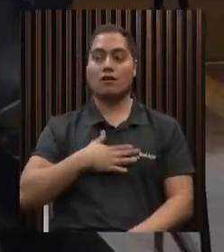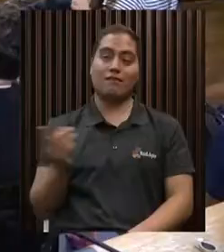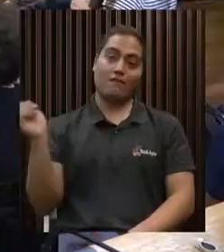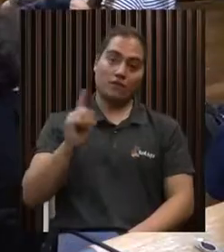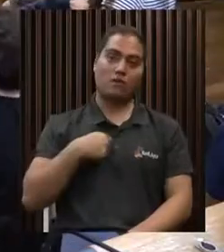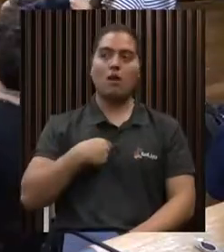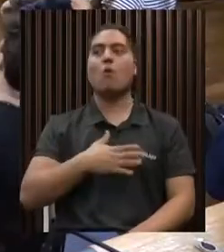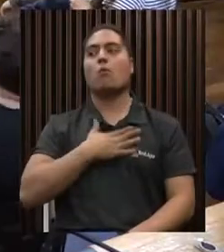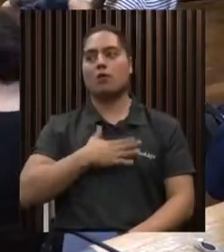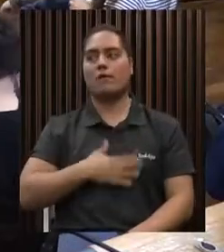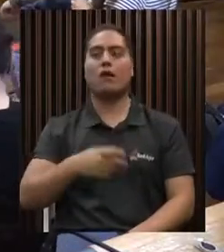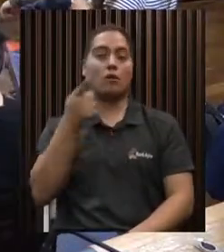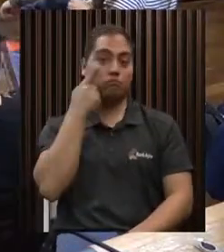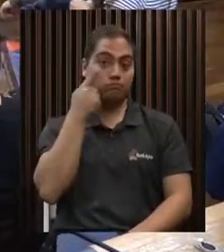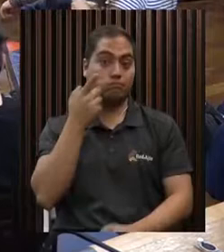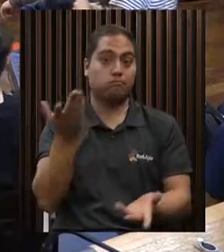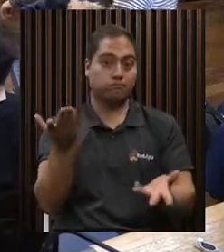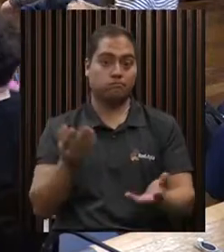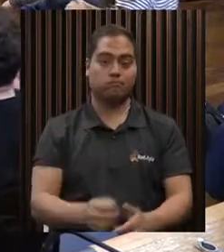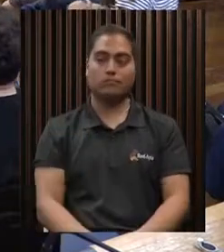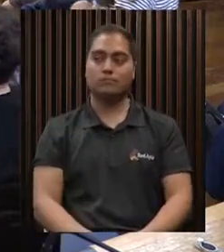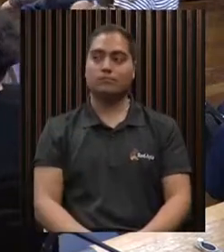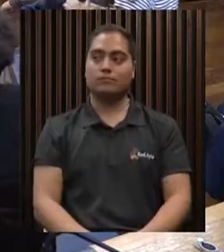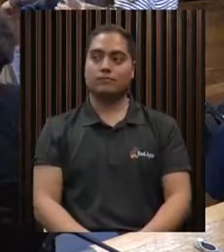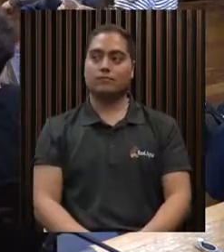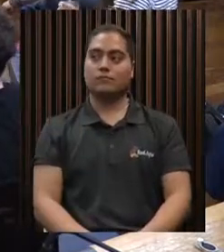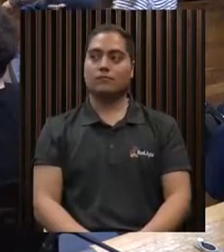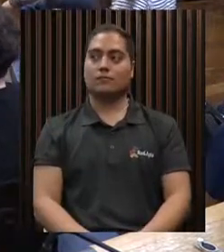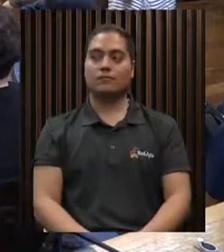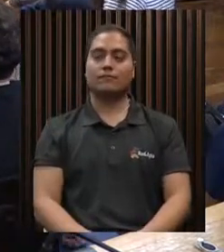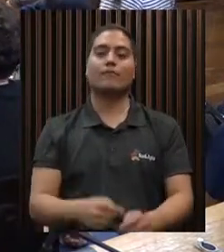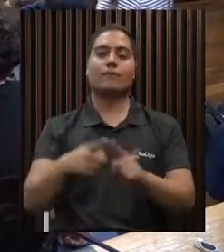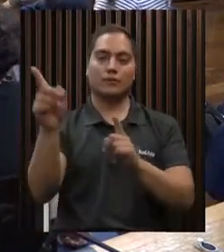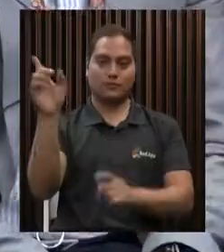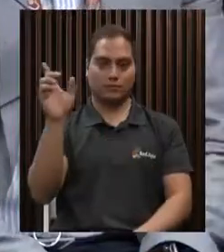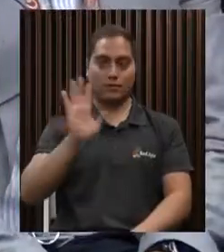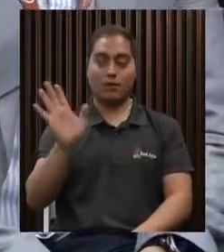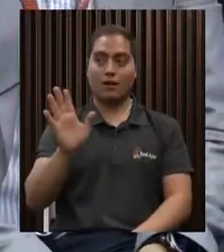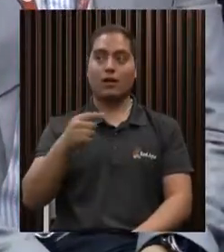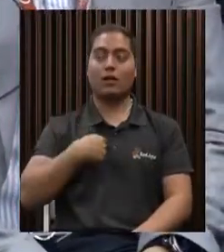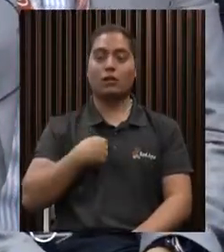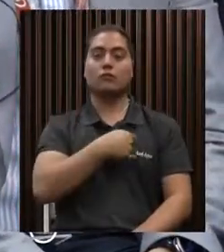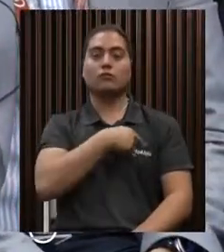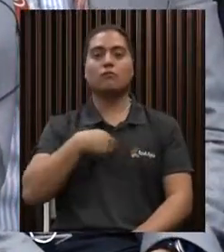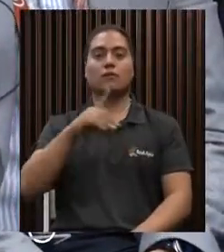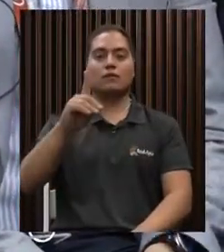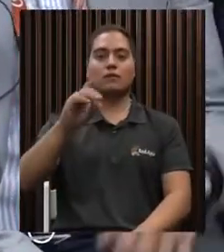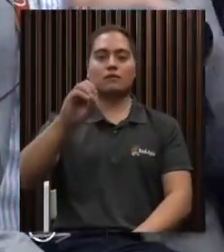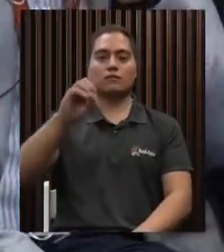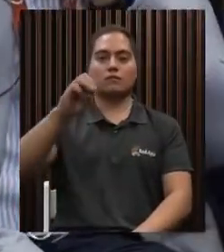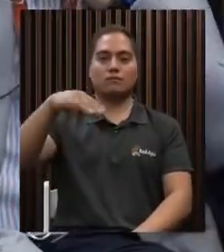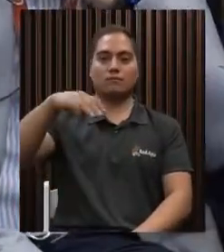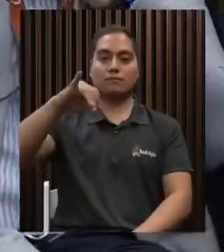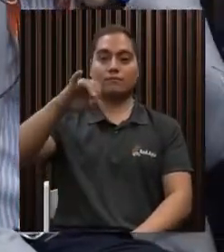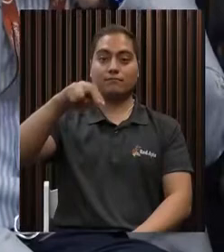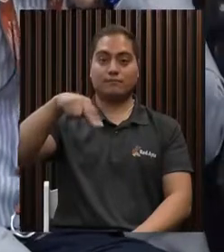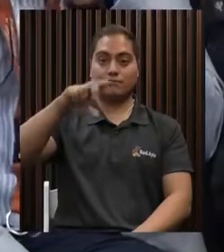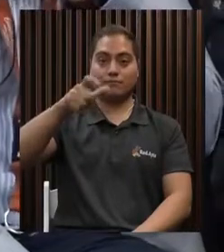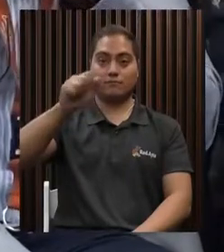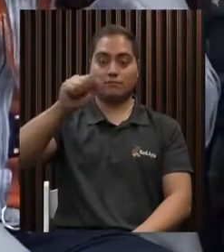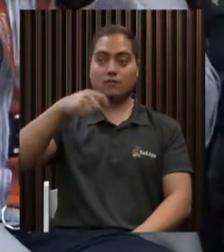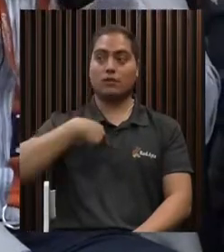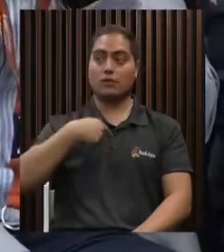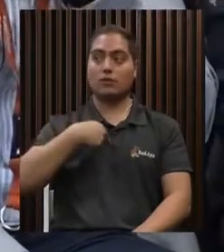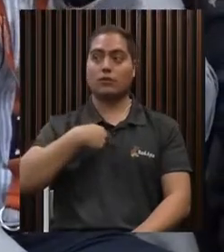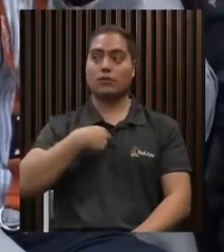Hola, mi nombre es Dominga, Soy cofundadora de